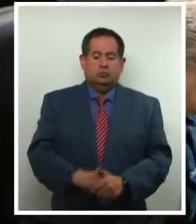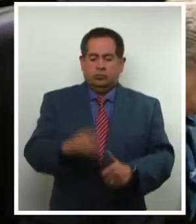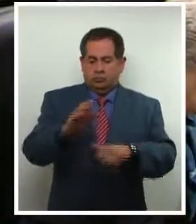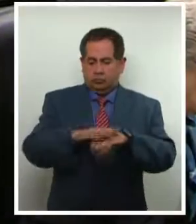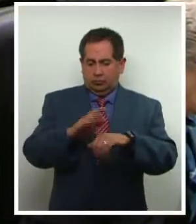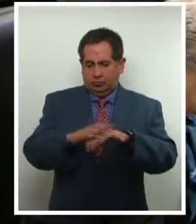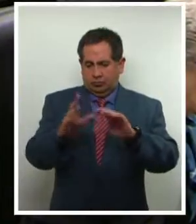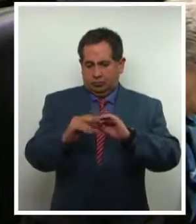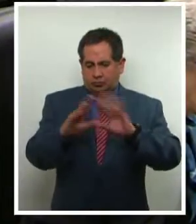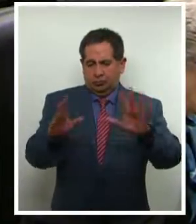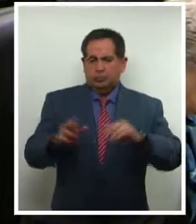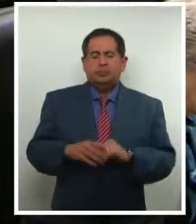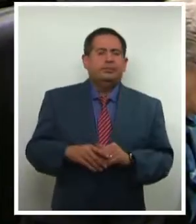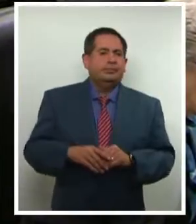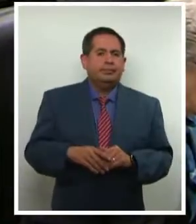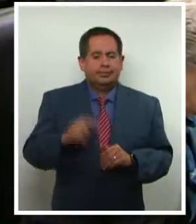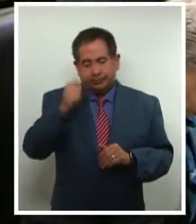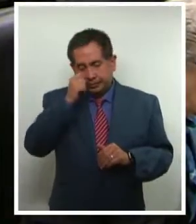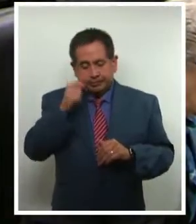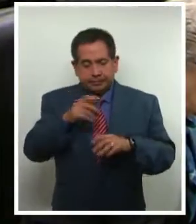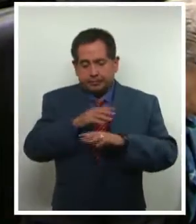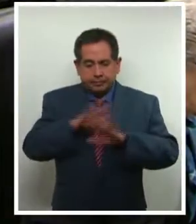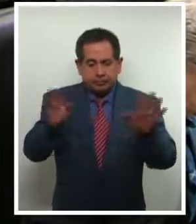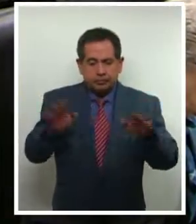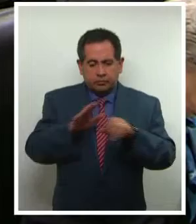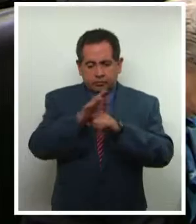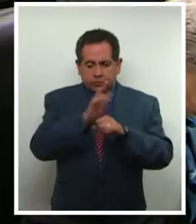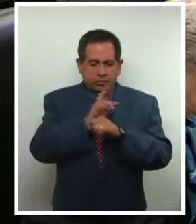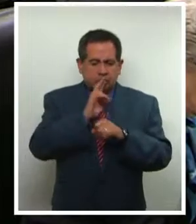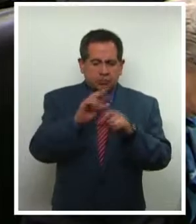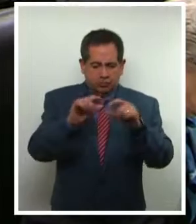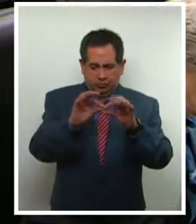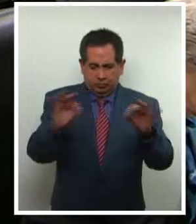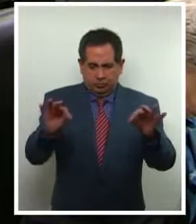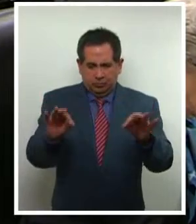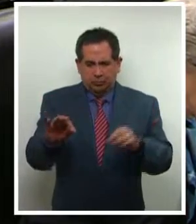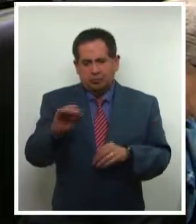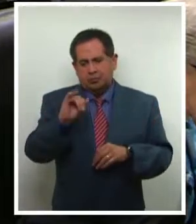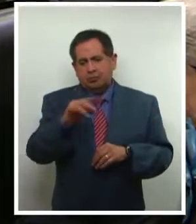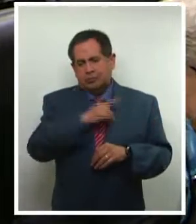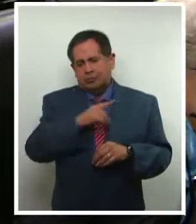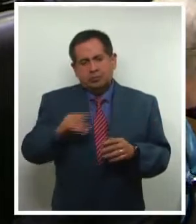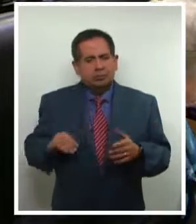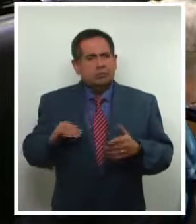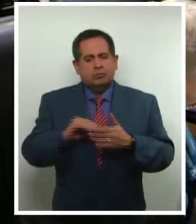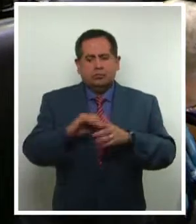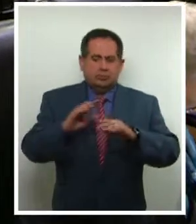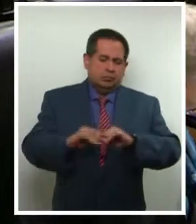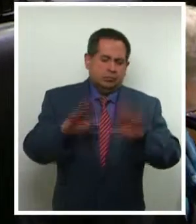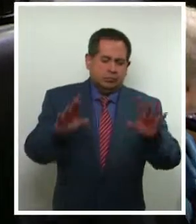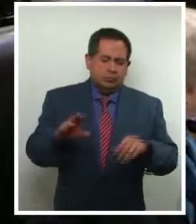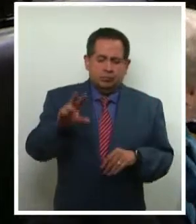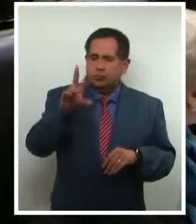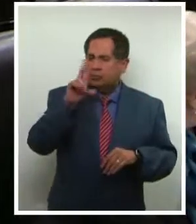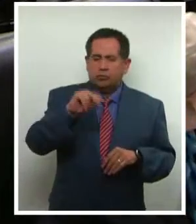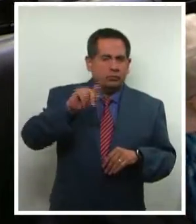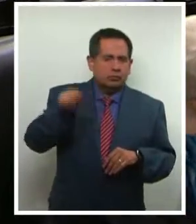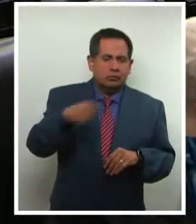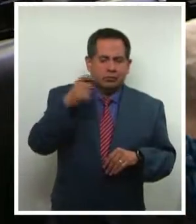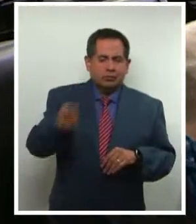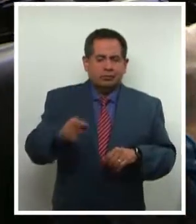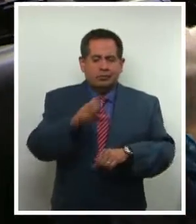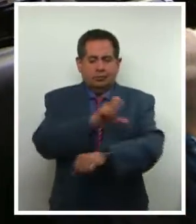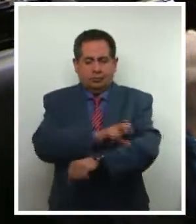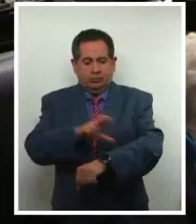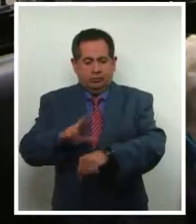aclaración, independientemente que se pueda buscar alguna solución, sí dejar perfectamente claro que no fue el coordinador